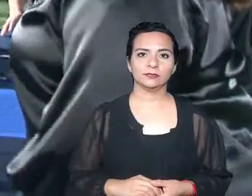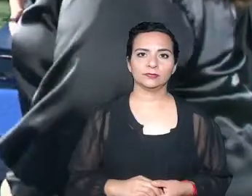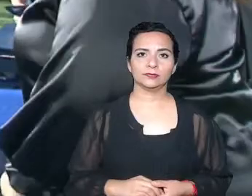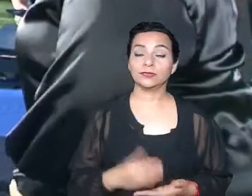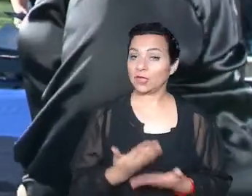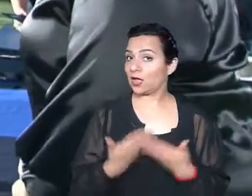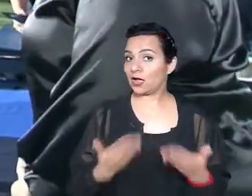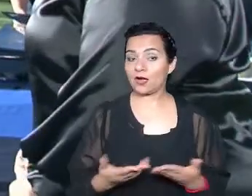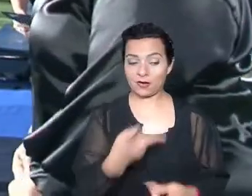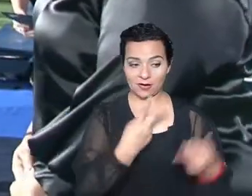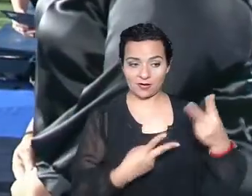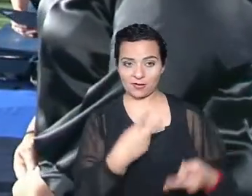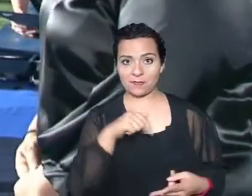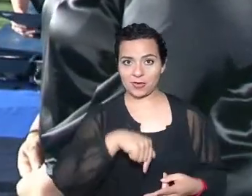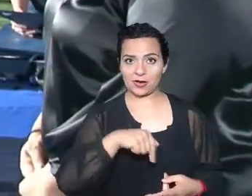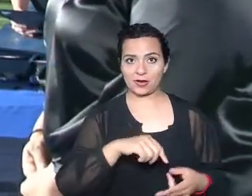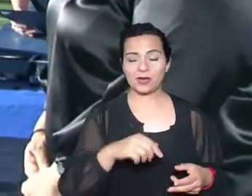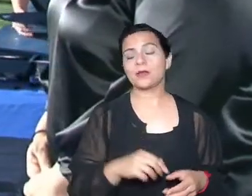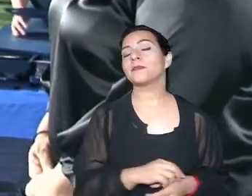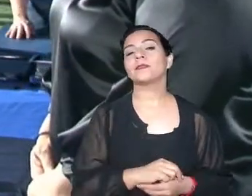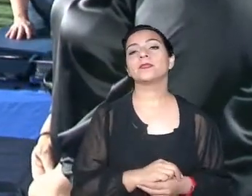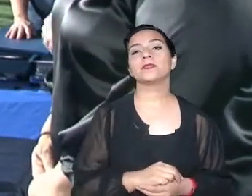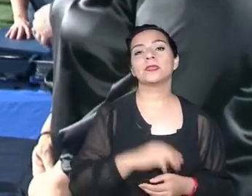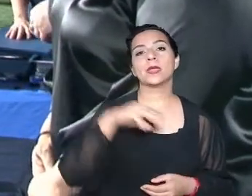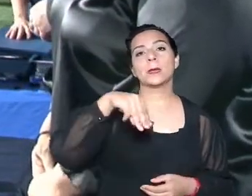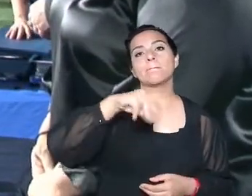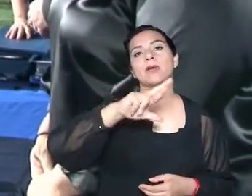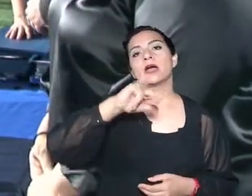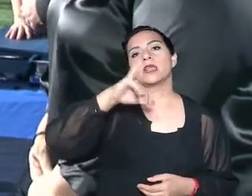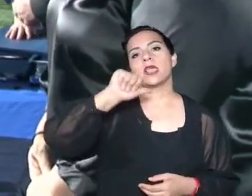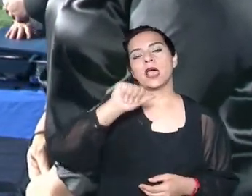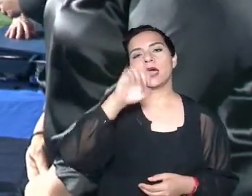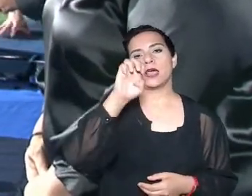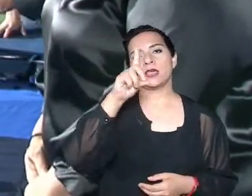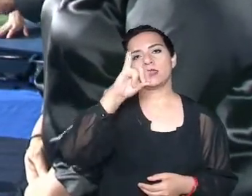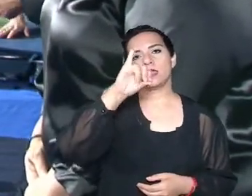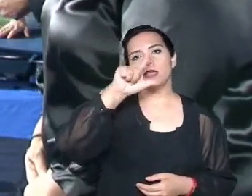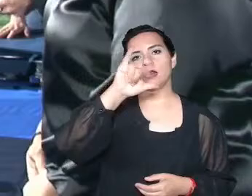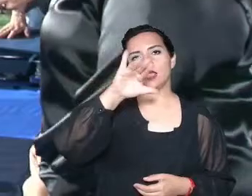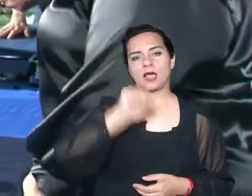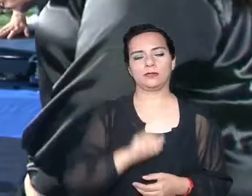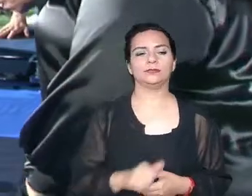Pasa a recibir su reconocimiento María Emilia Enríquez Rodríguez.